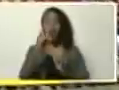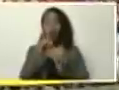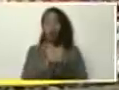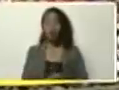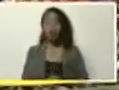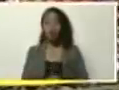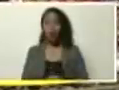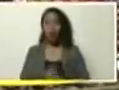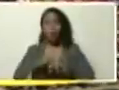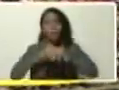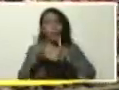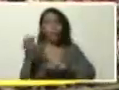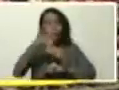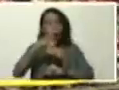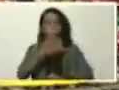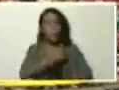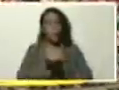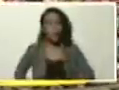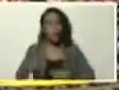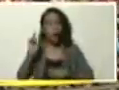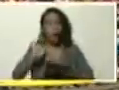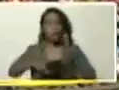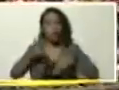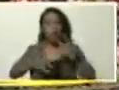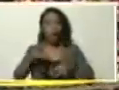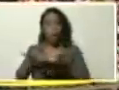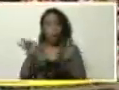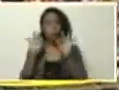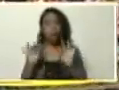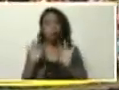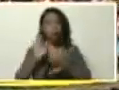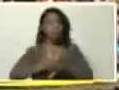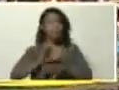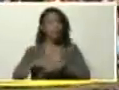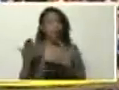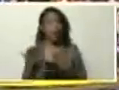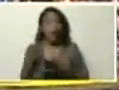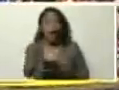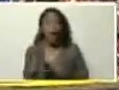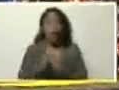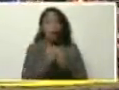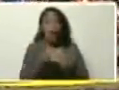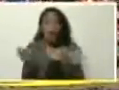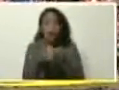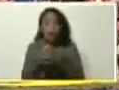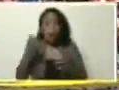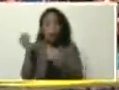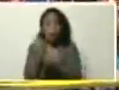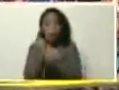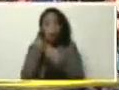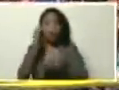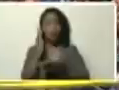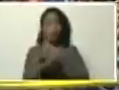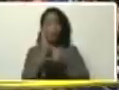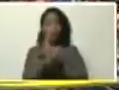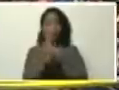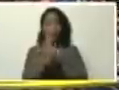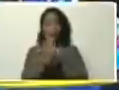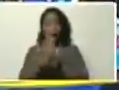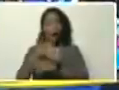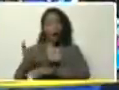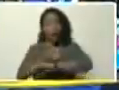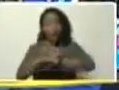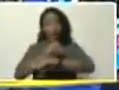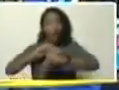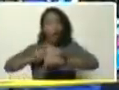Pero además, presidente, este acto es muy especial porque lo acompaña el equipo de trabajo que acompañó al gobernador